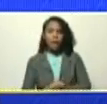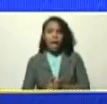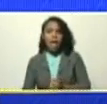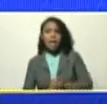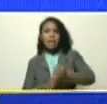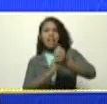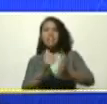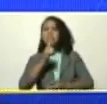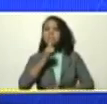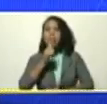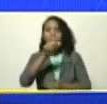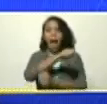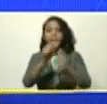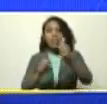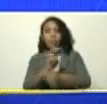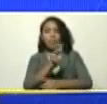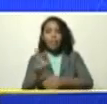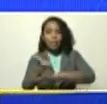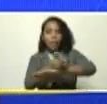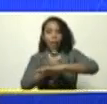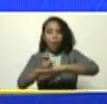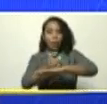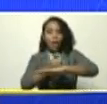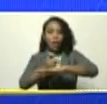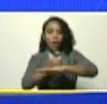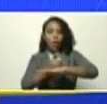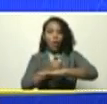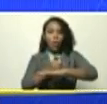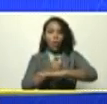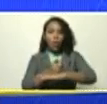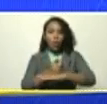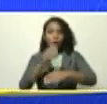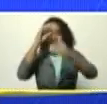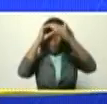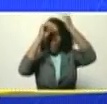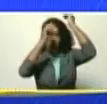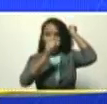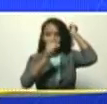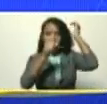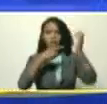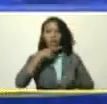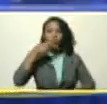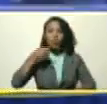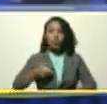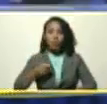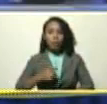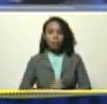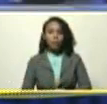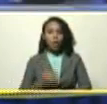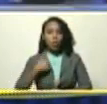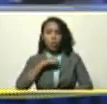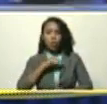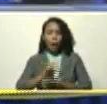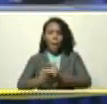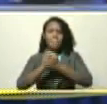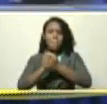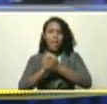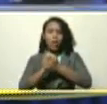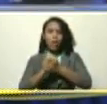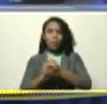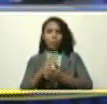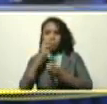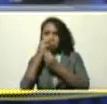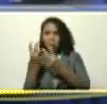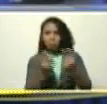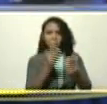encabezado por el vicepresidente de gobierno Yuri Ivanovich Borisov, nuestro amigo Borisov,